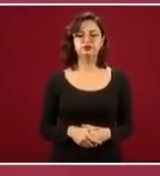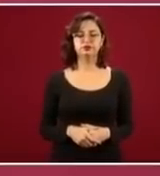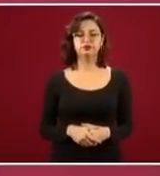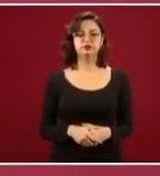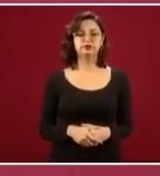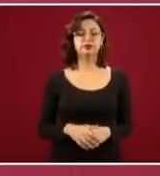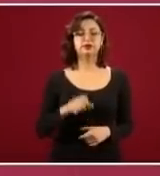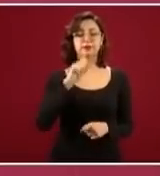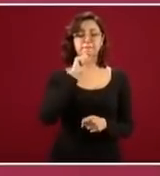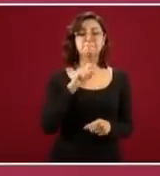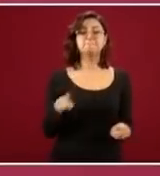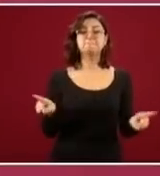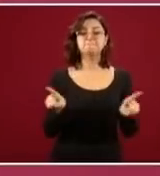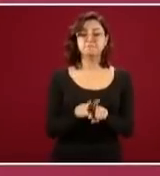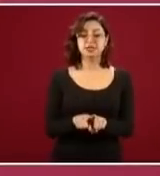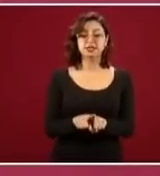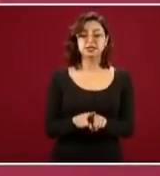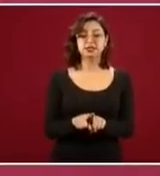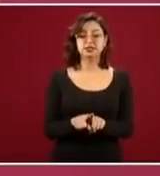También